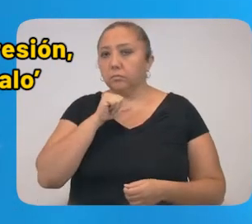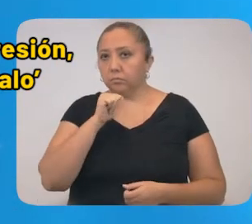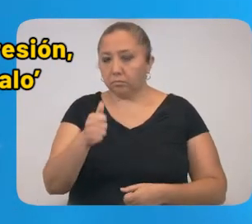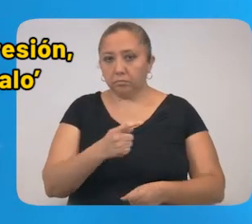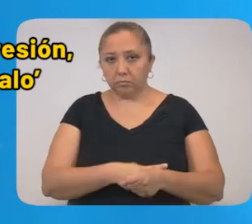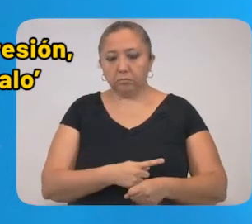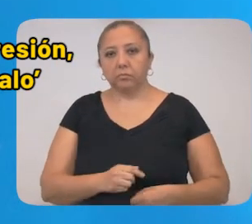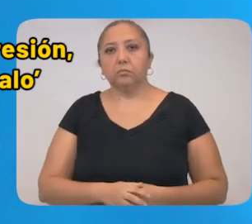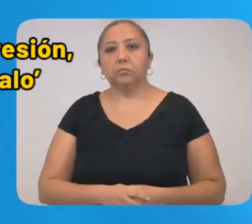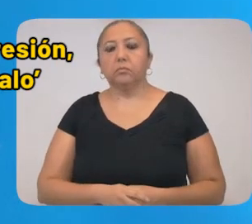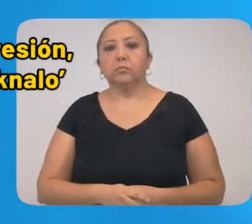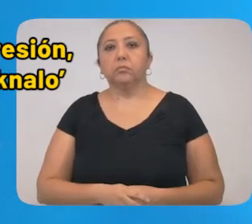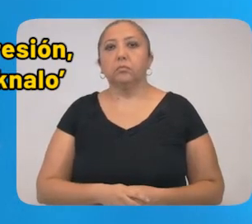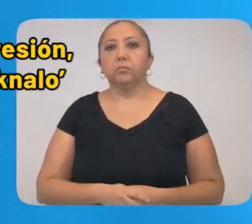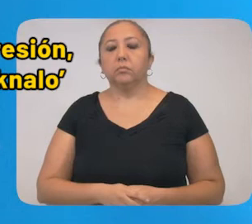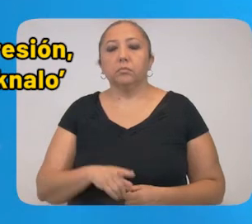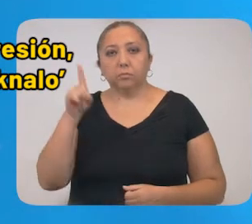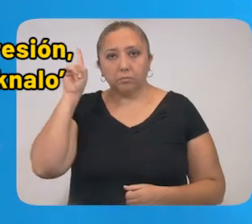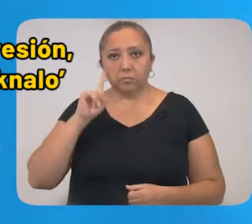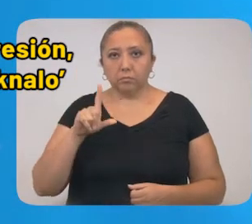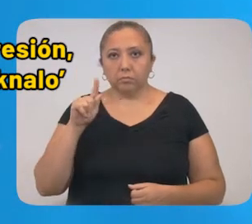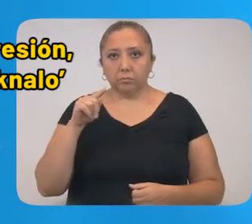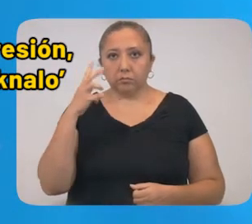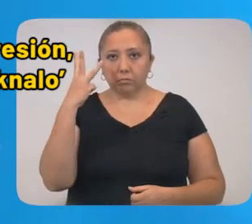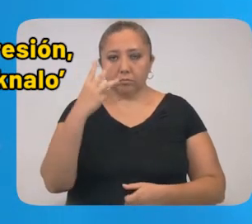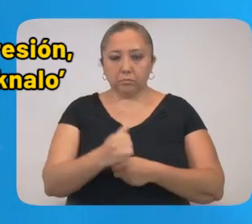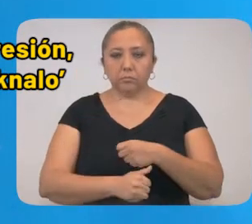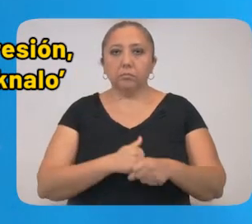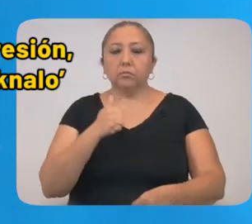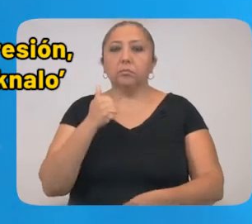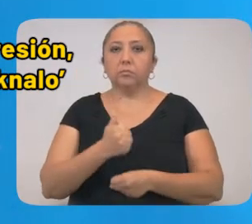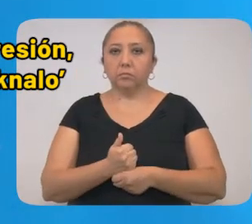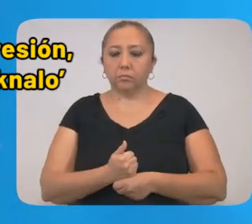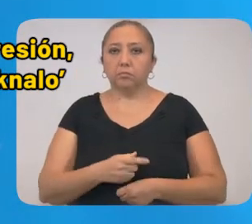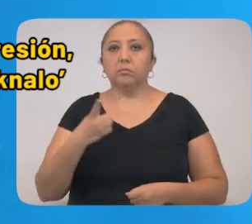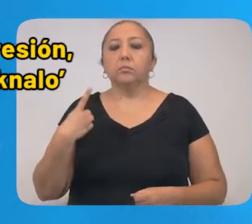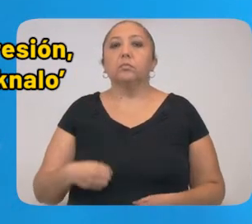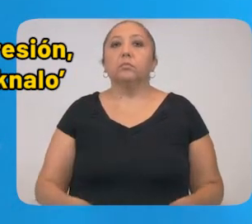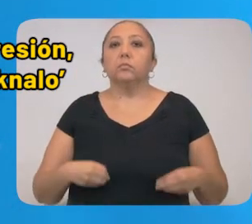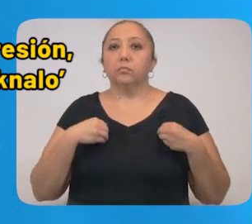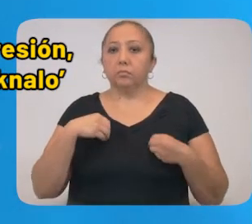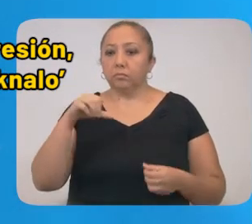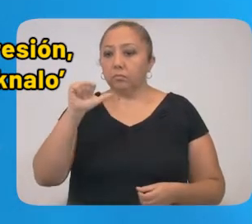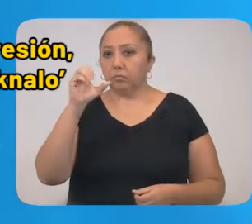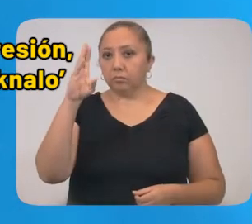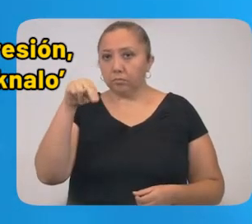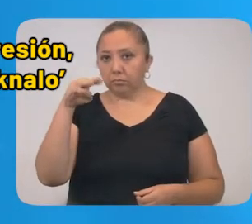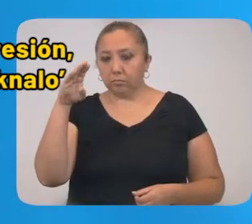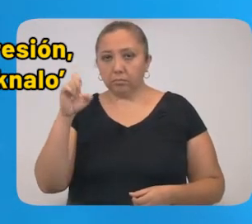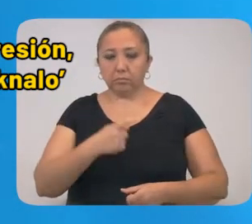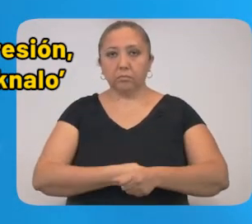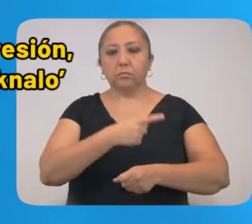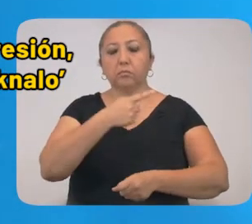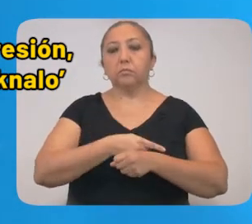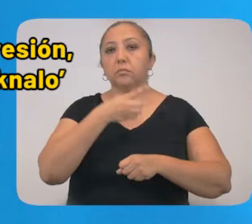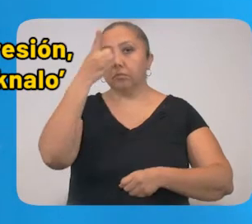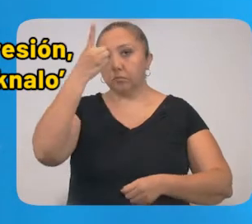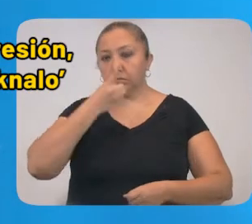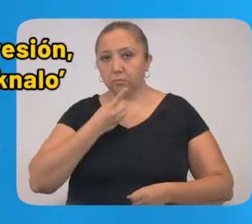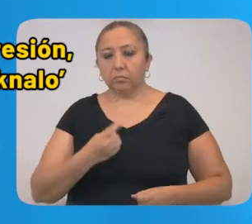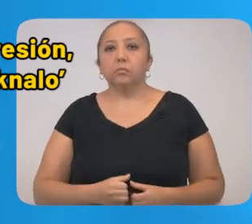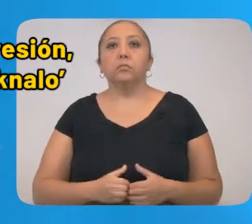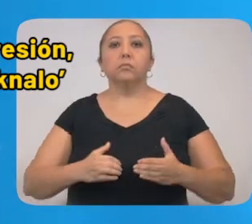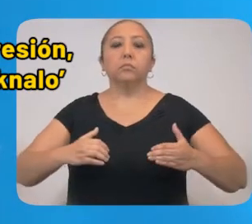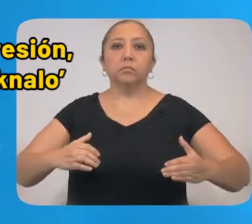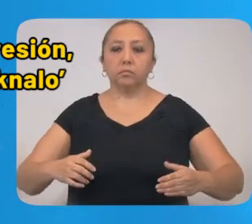sin síntomas. Mujer de 73 años de edad, originaria y residente de Acanque, con hipertensión, diabetes y